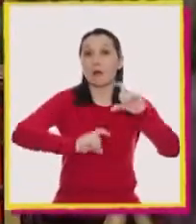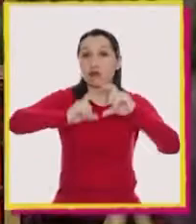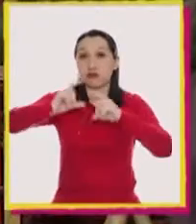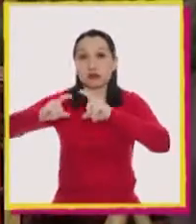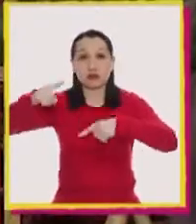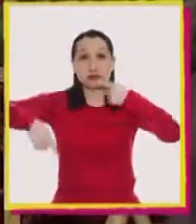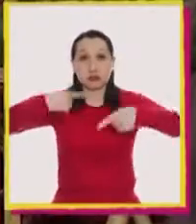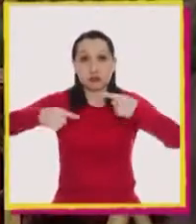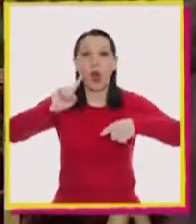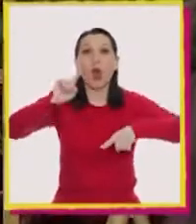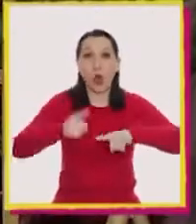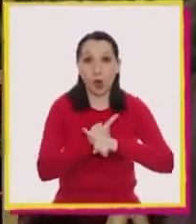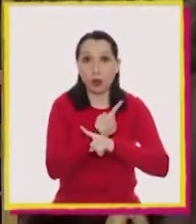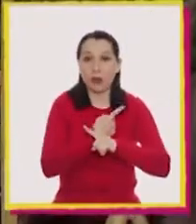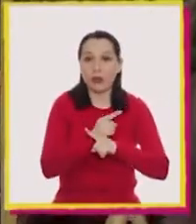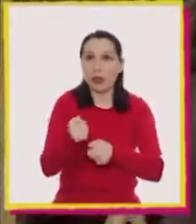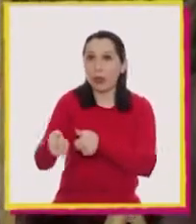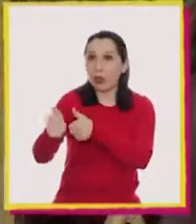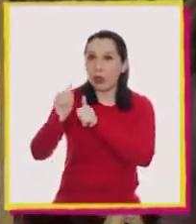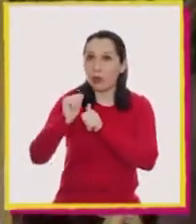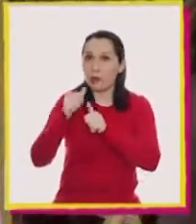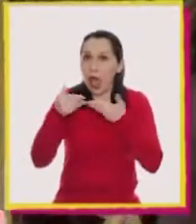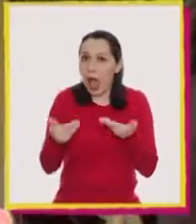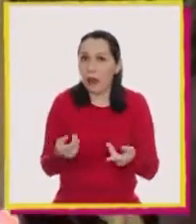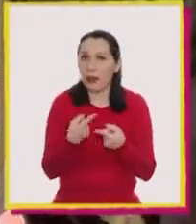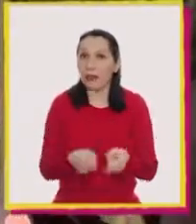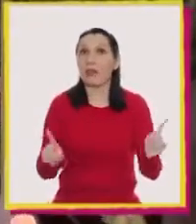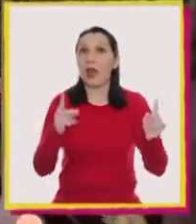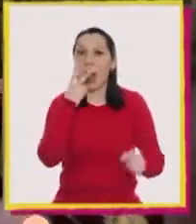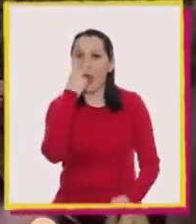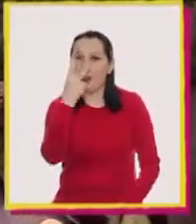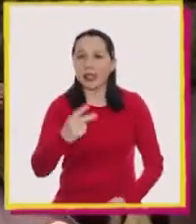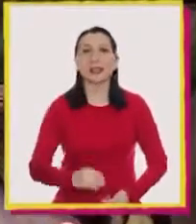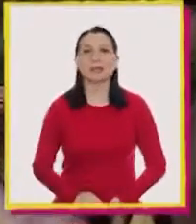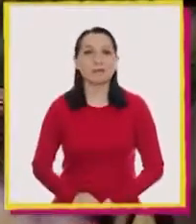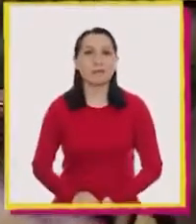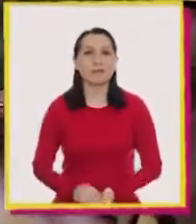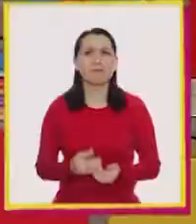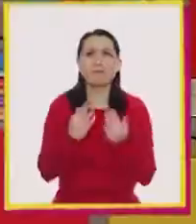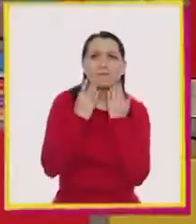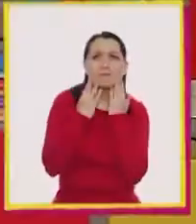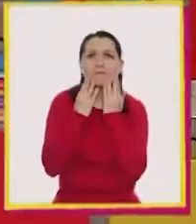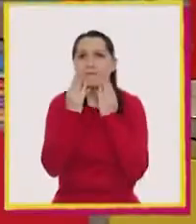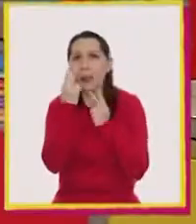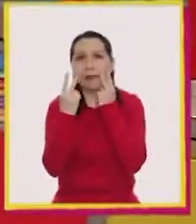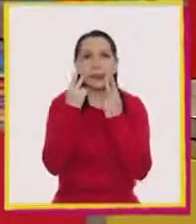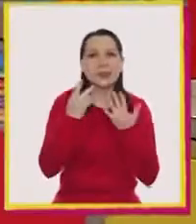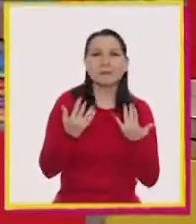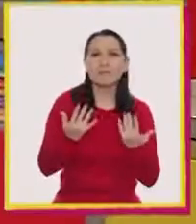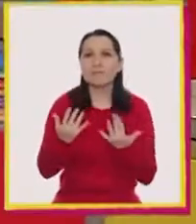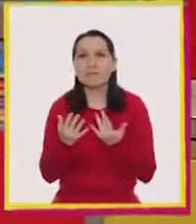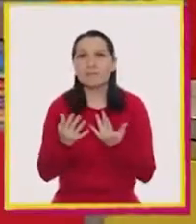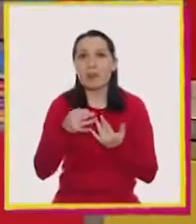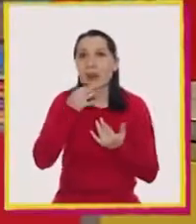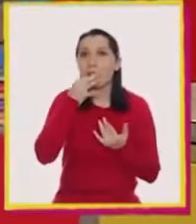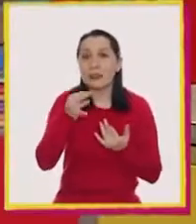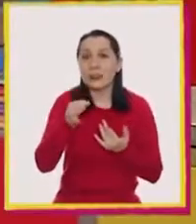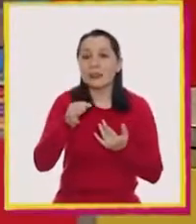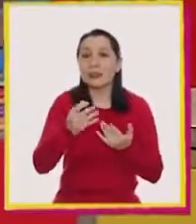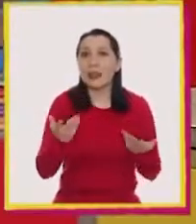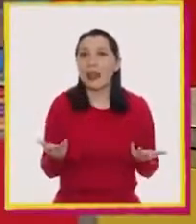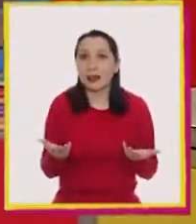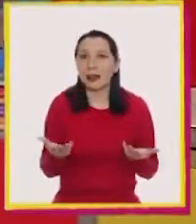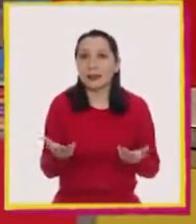a la tómbola un último desafío? Pero ahora distinto. ¡Vamos a ver! A ver, a ver, a ver, a ver, ¿qué dice